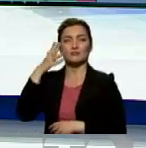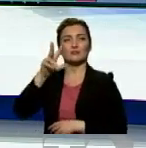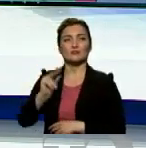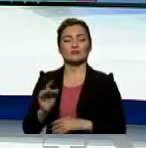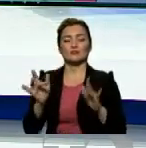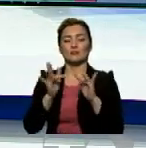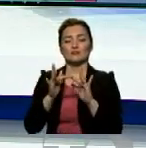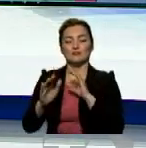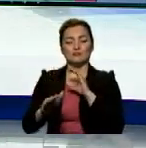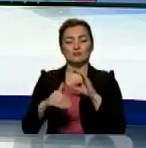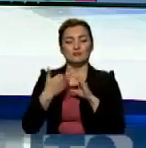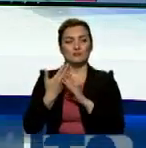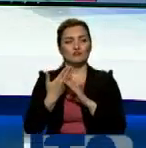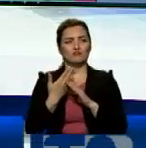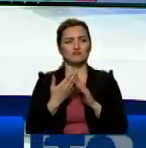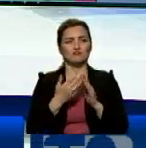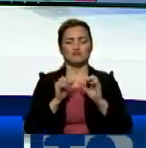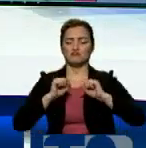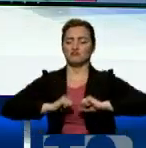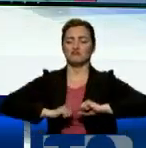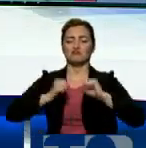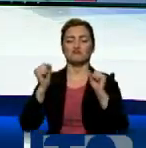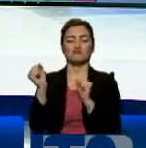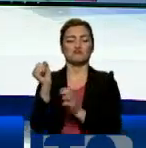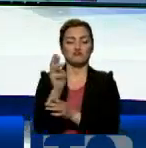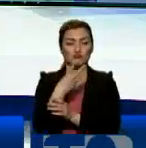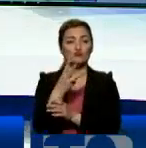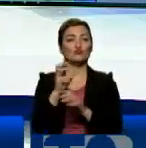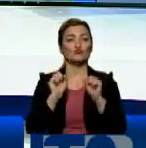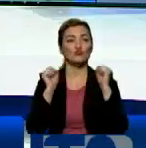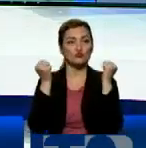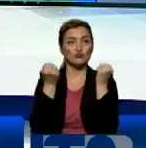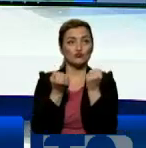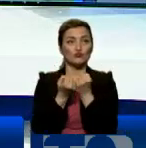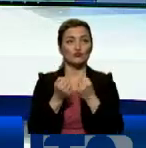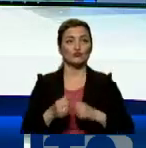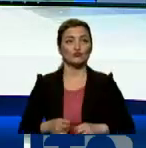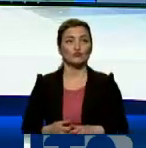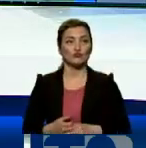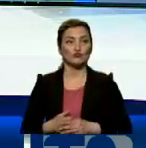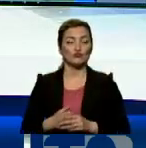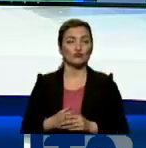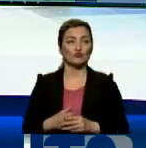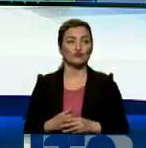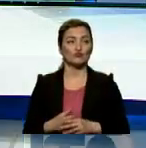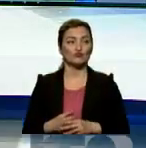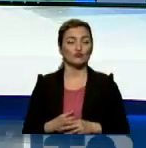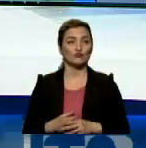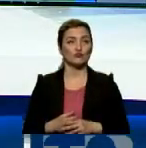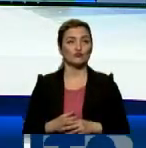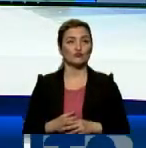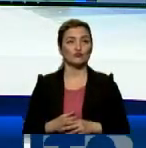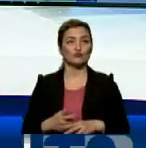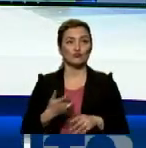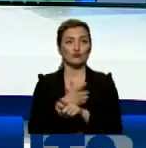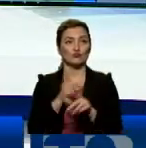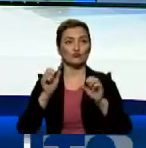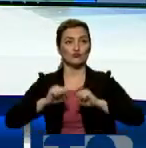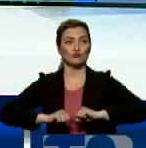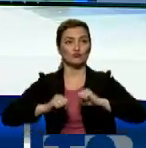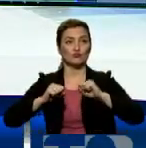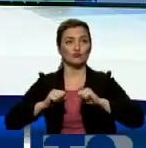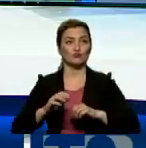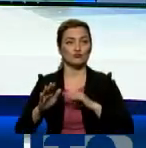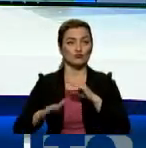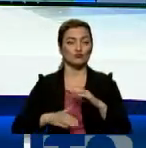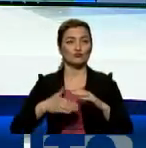nos pueden escribir minuto a nuestras cuentas en las redes sociales. También tenemos nuestro correo electrónico habilitado para que ustedes nos